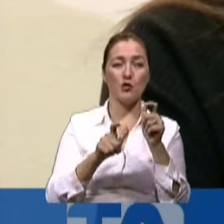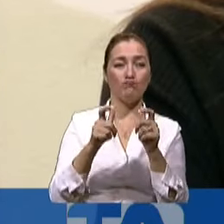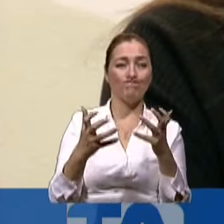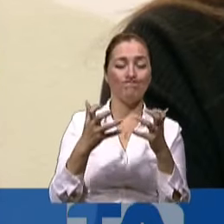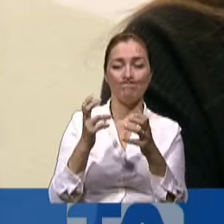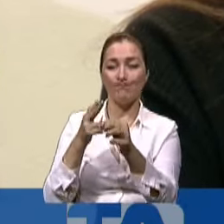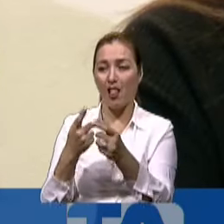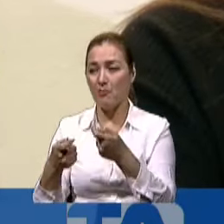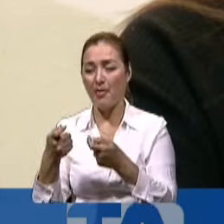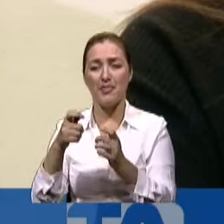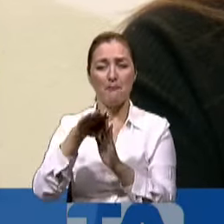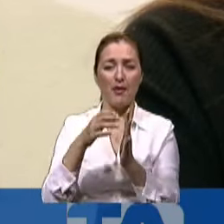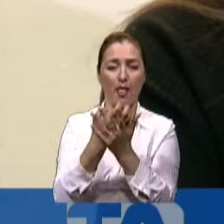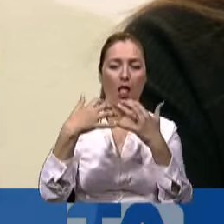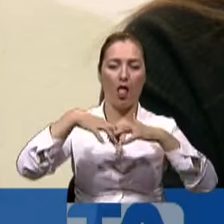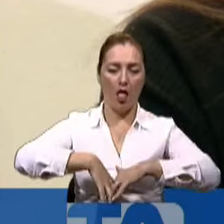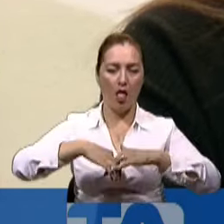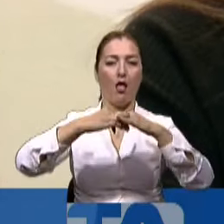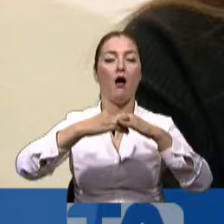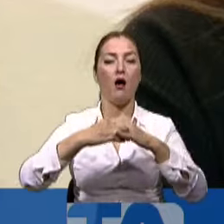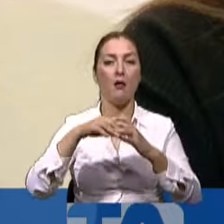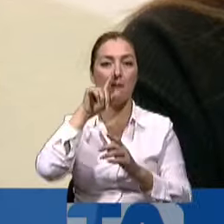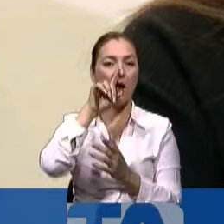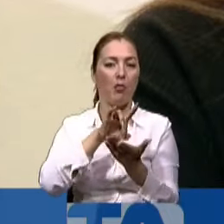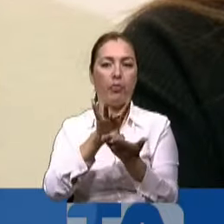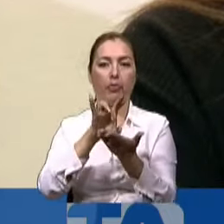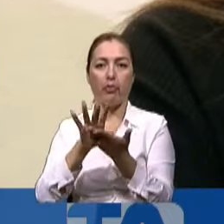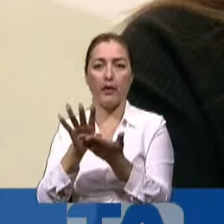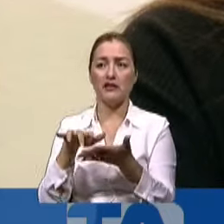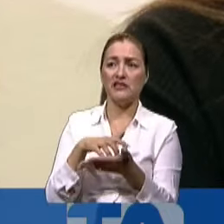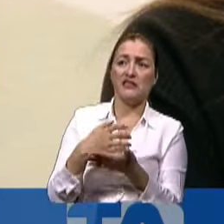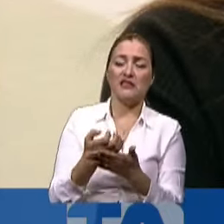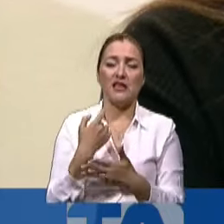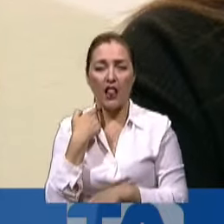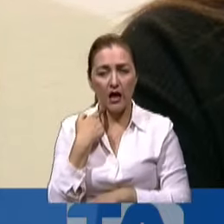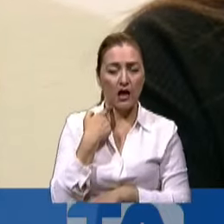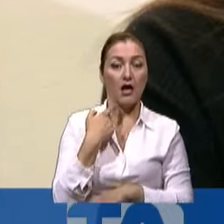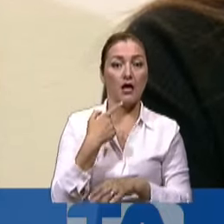disminución en ventas, la pérdida de empleos, incertidumbre económica, cierre de